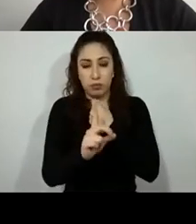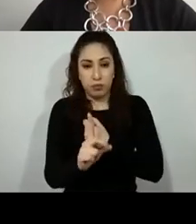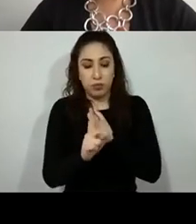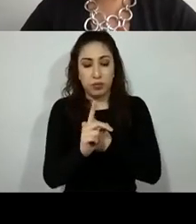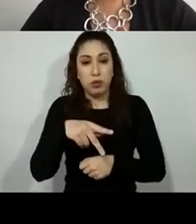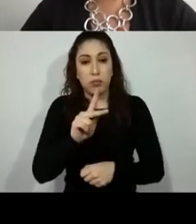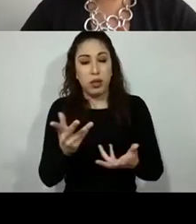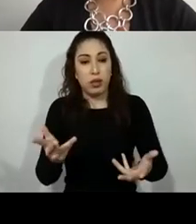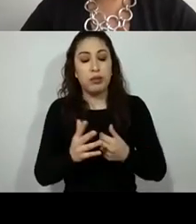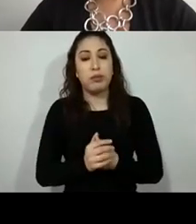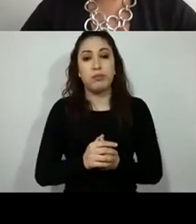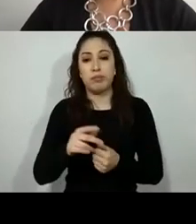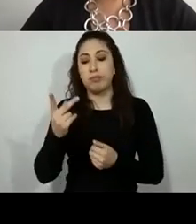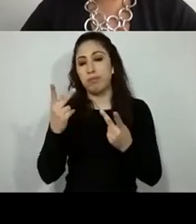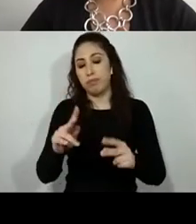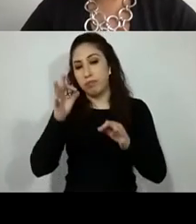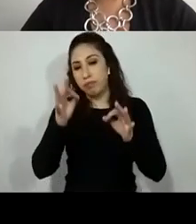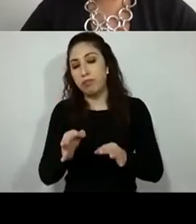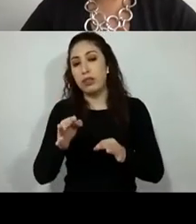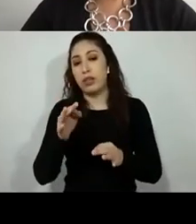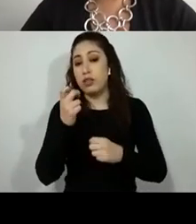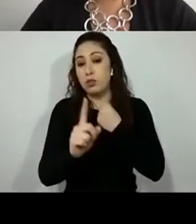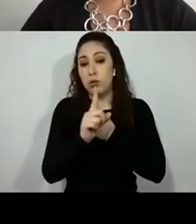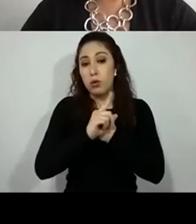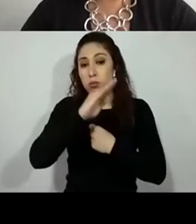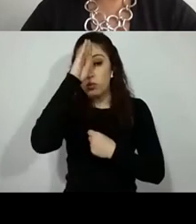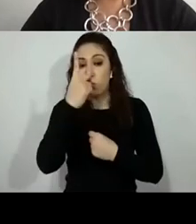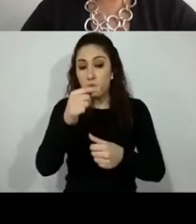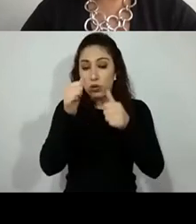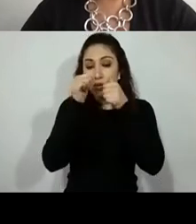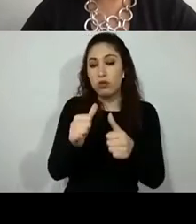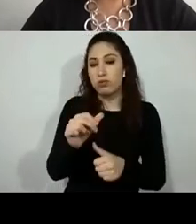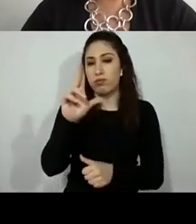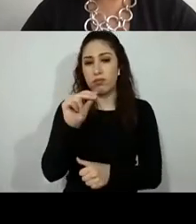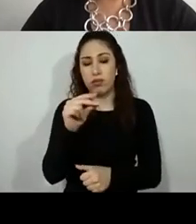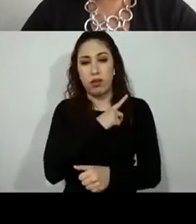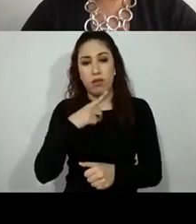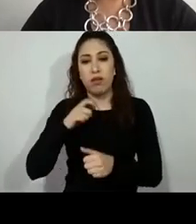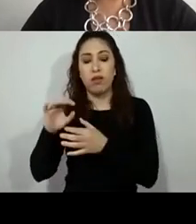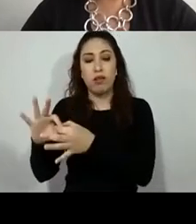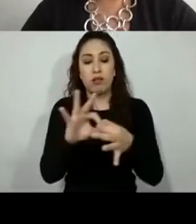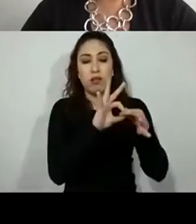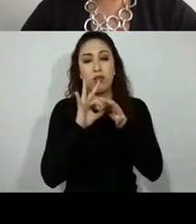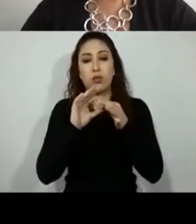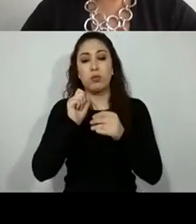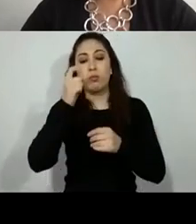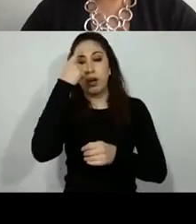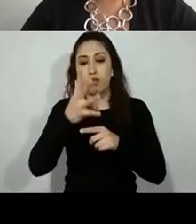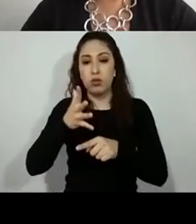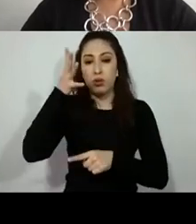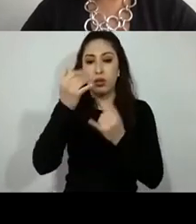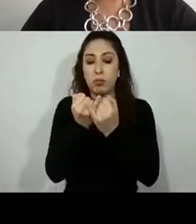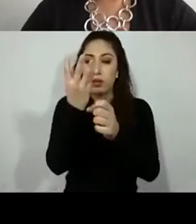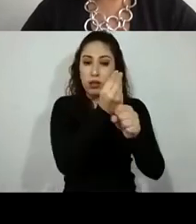problemática demanda de todas las autoridades la atención presente y futura. Diputadas y